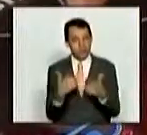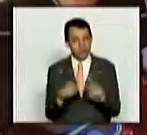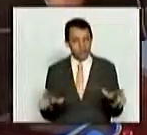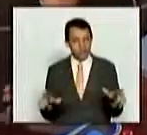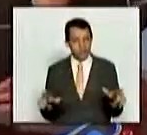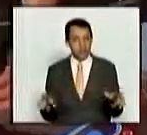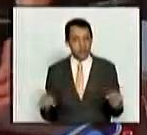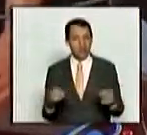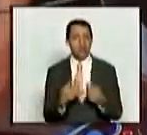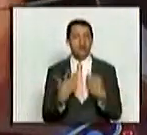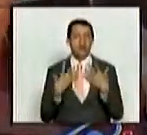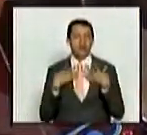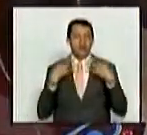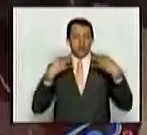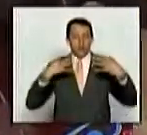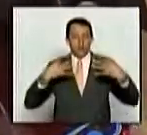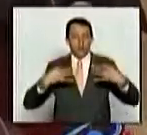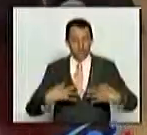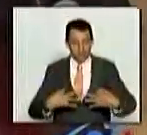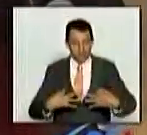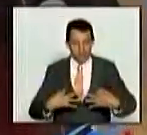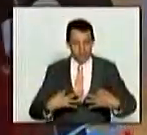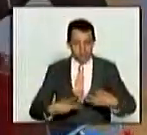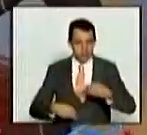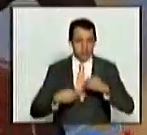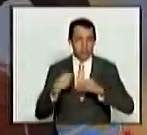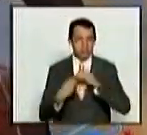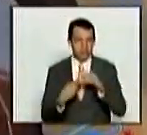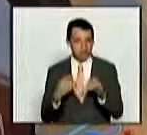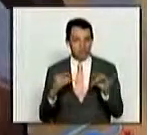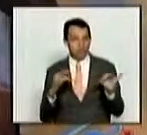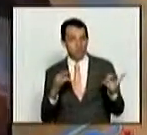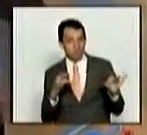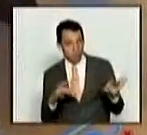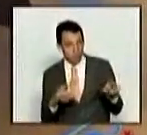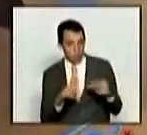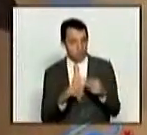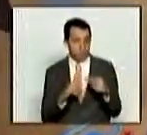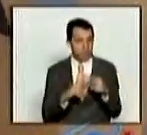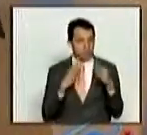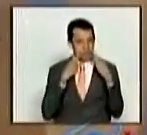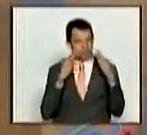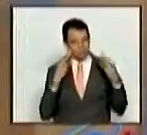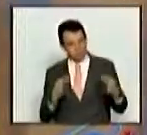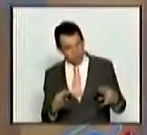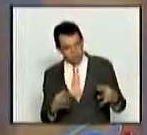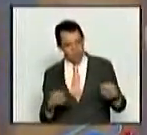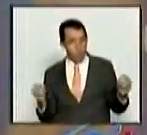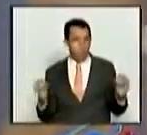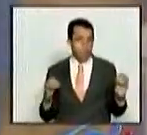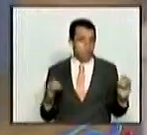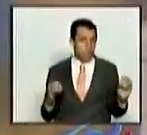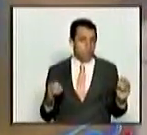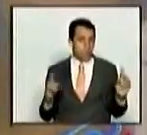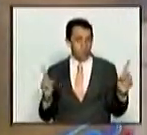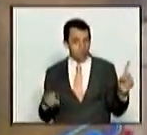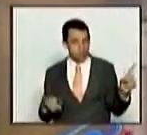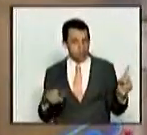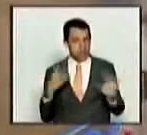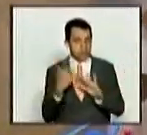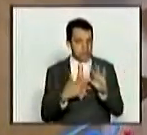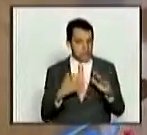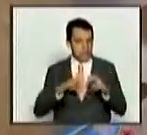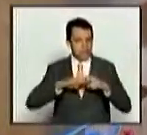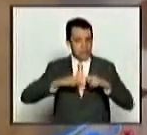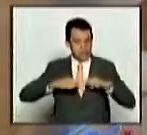como les decía ahora. Una de ellas puede ser modulación del dolor, la otra es relajación del músculo. Podemos también manejar modulación del músculo